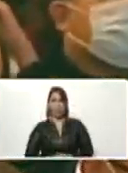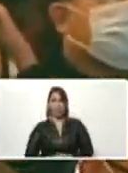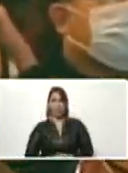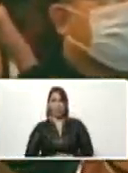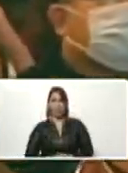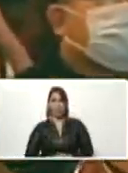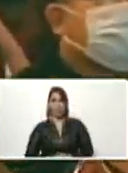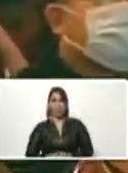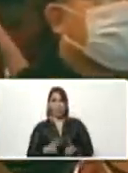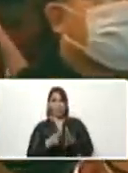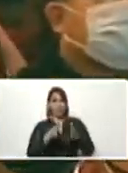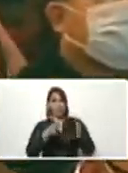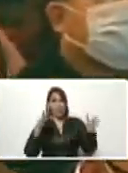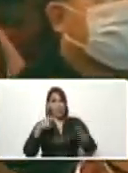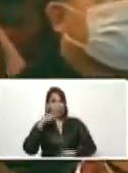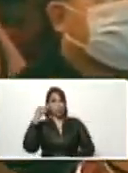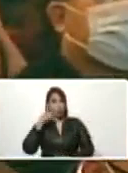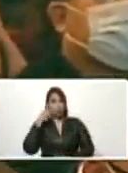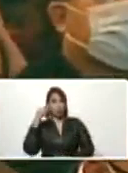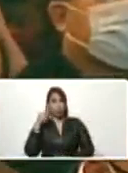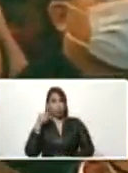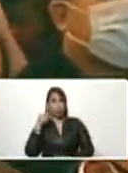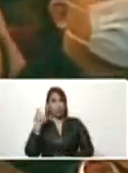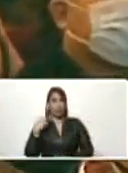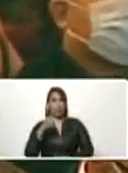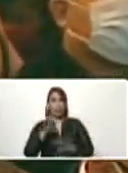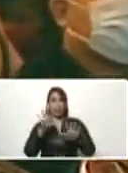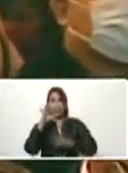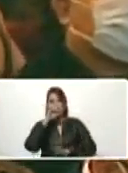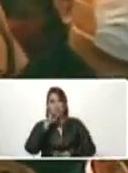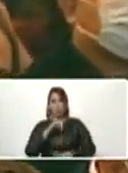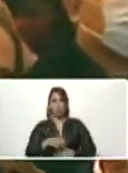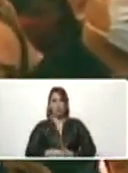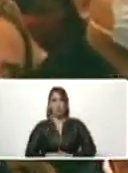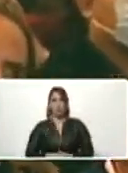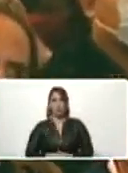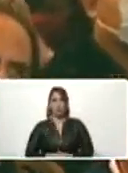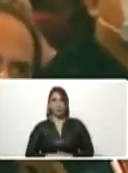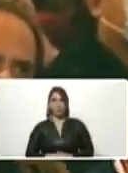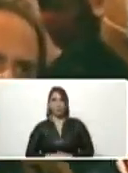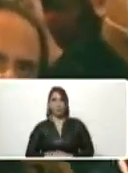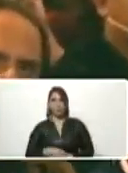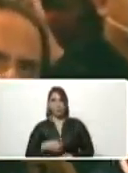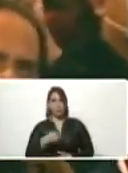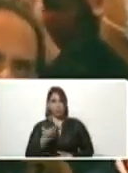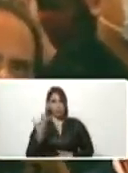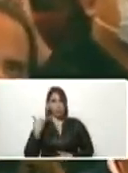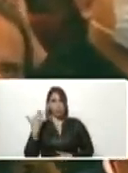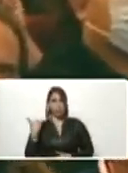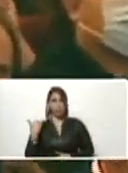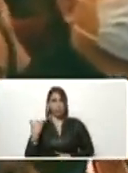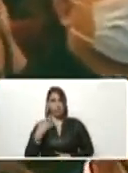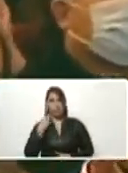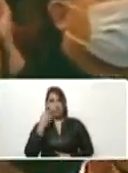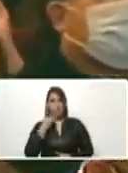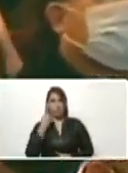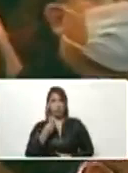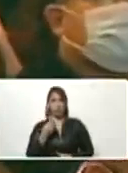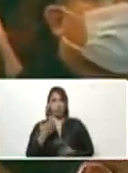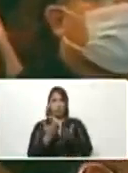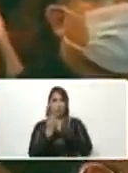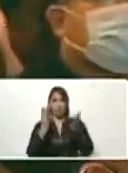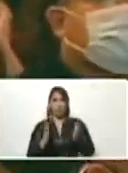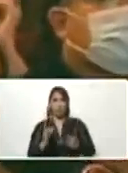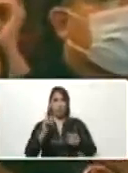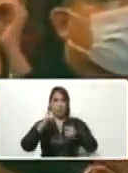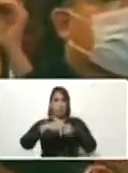el gran mariscal de Ayacucho contaba con apenas 15 años. Y era un joven cadete, estudiante de